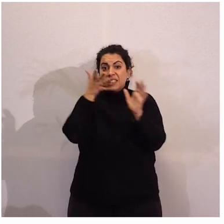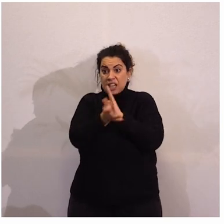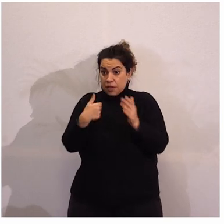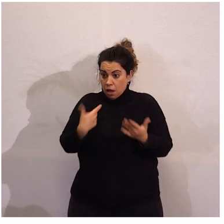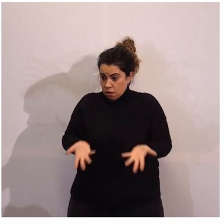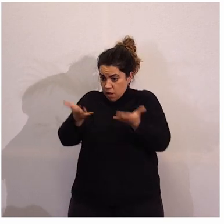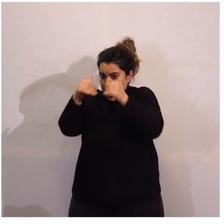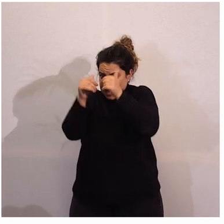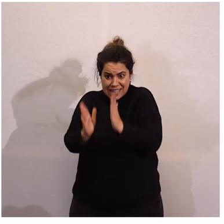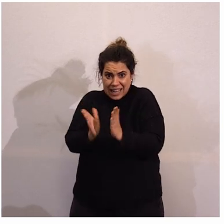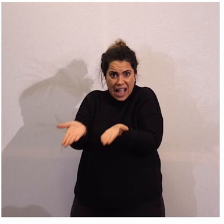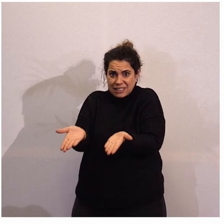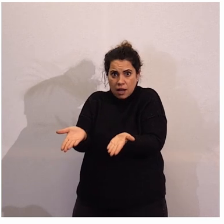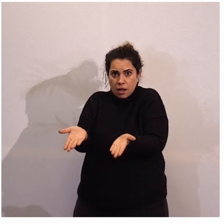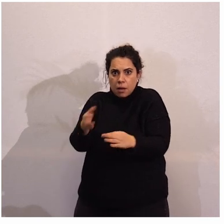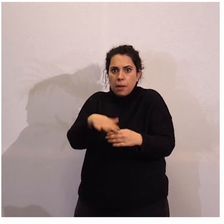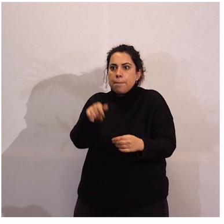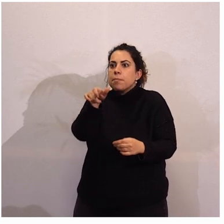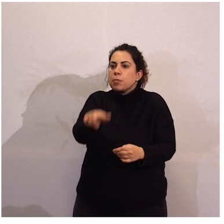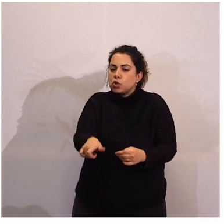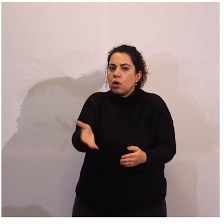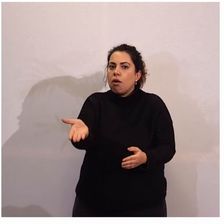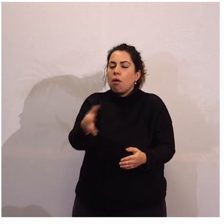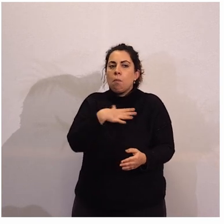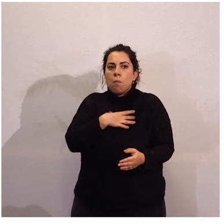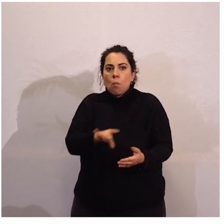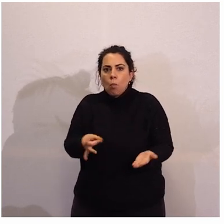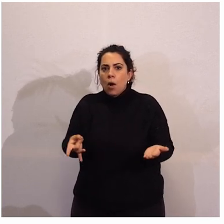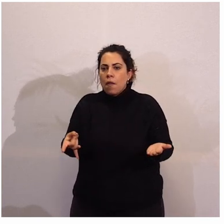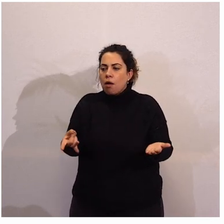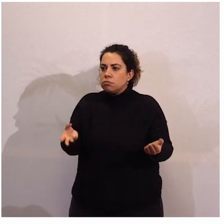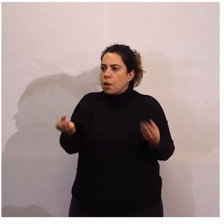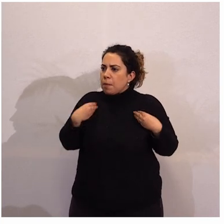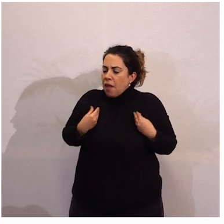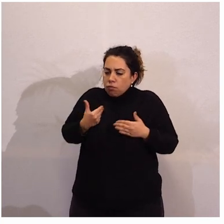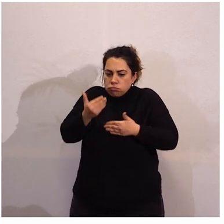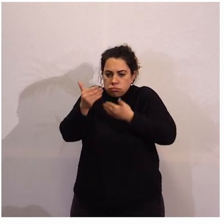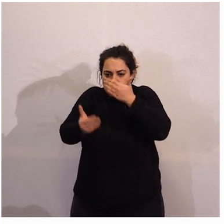casa para que esa persona pueda desarrollar su proceso vital